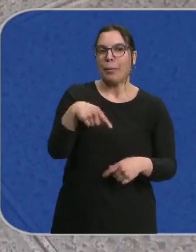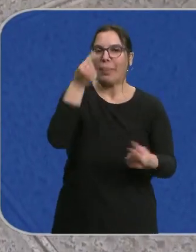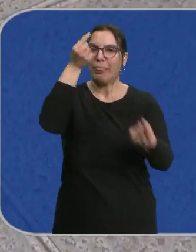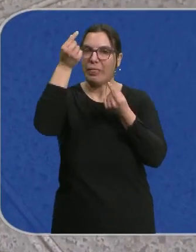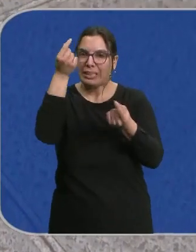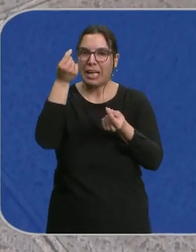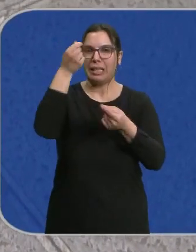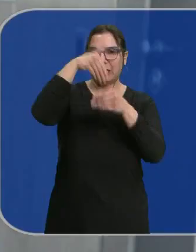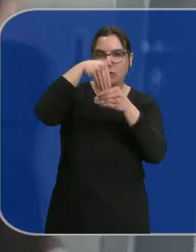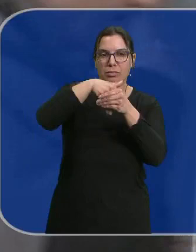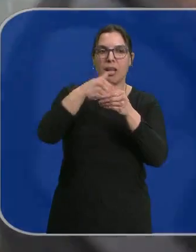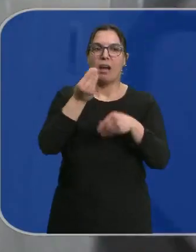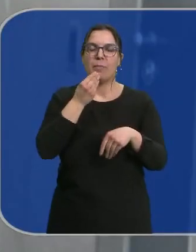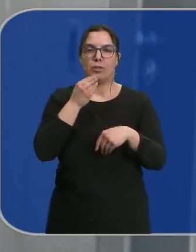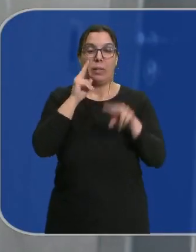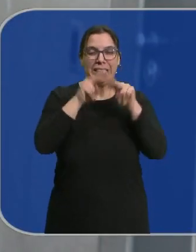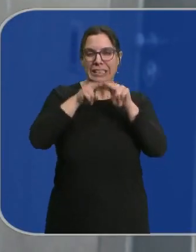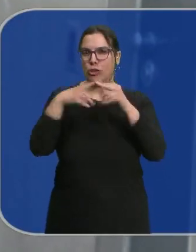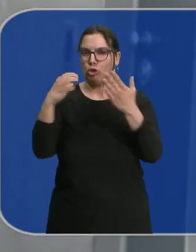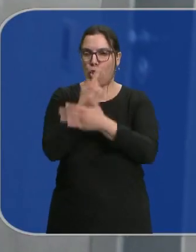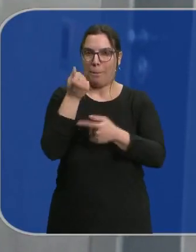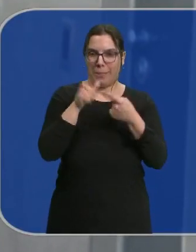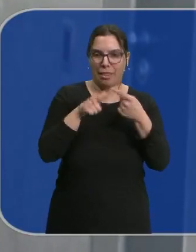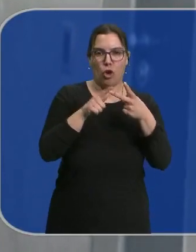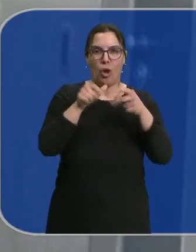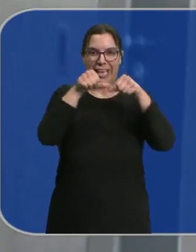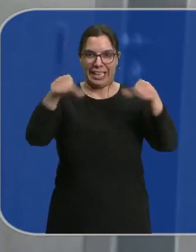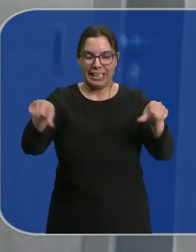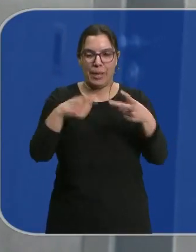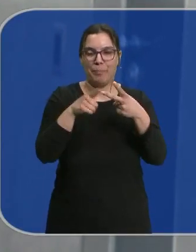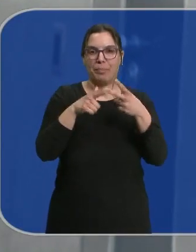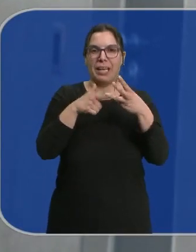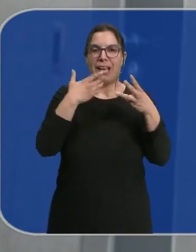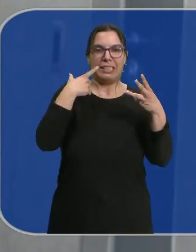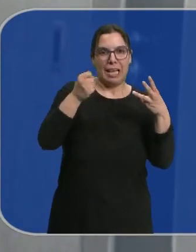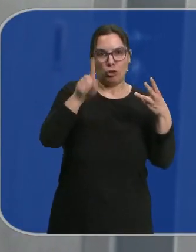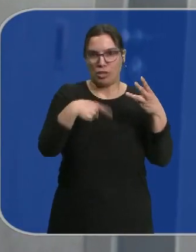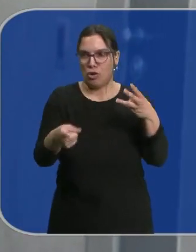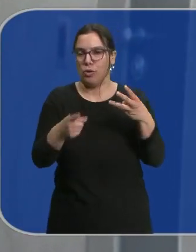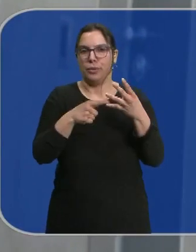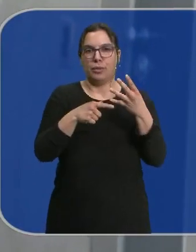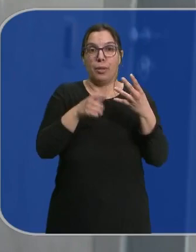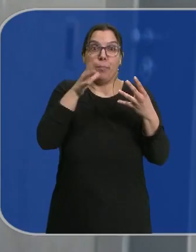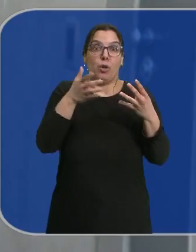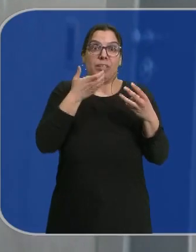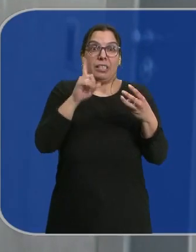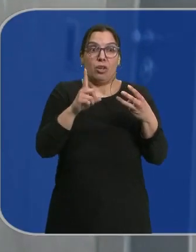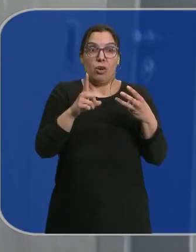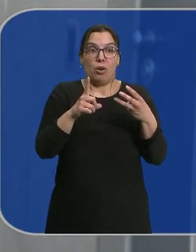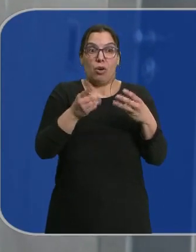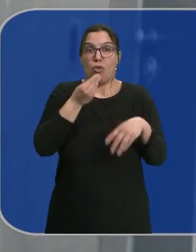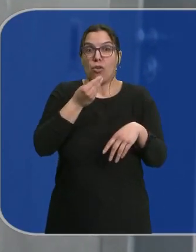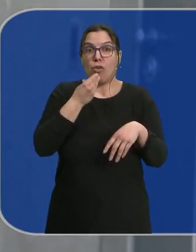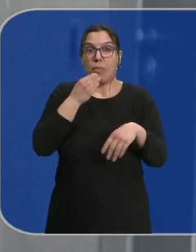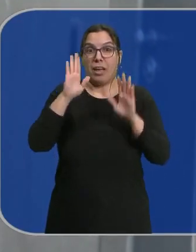los detalles de los alimentos. Miramos todo, miramos precio, miramos etiqueta, miramos si es más sano o menos sano. Porque si no es la